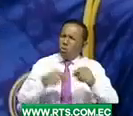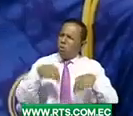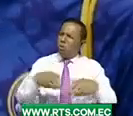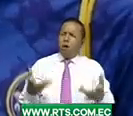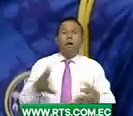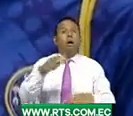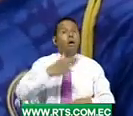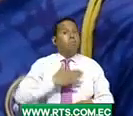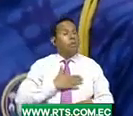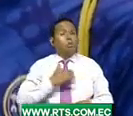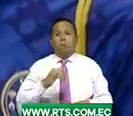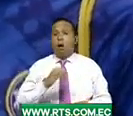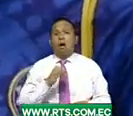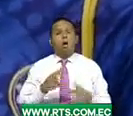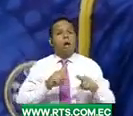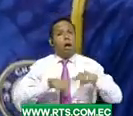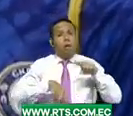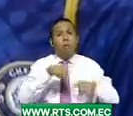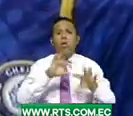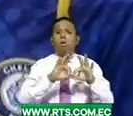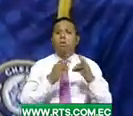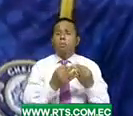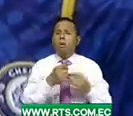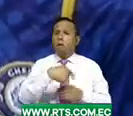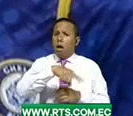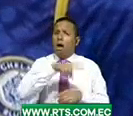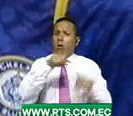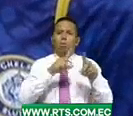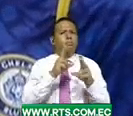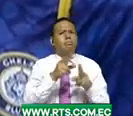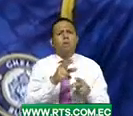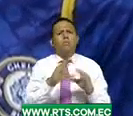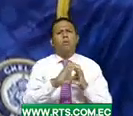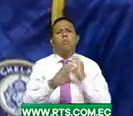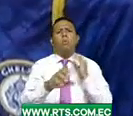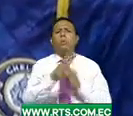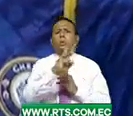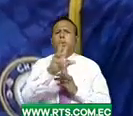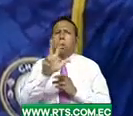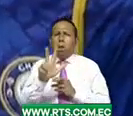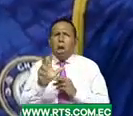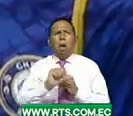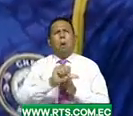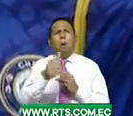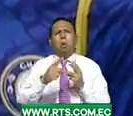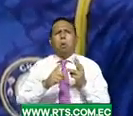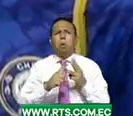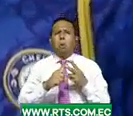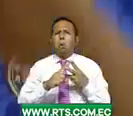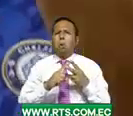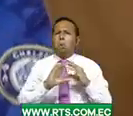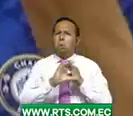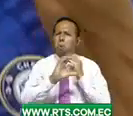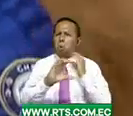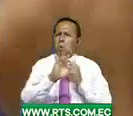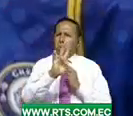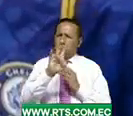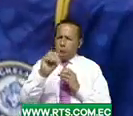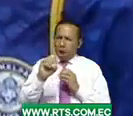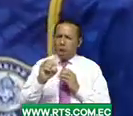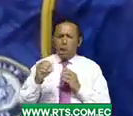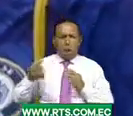pasado el asalto en esos buses, las 63, fijo, las 70, que vienen de la